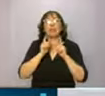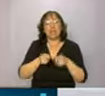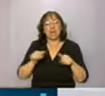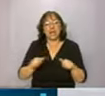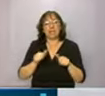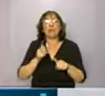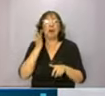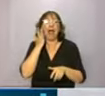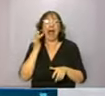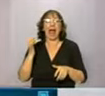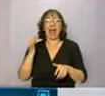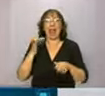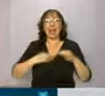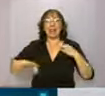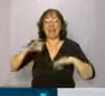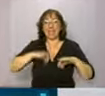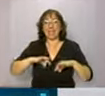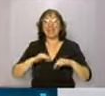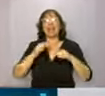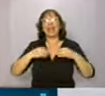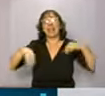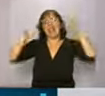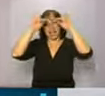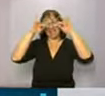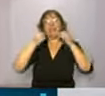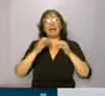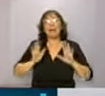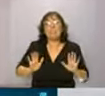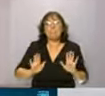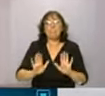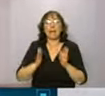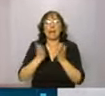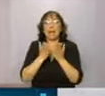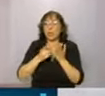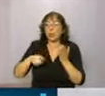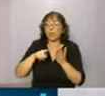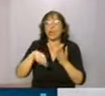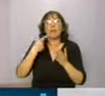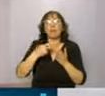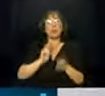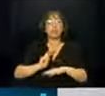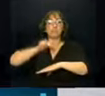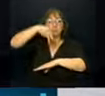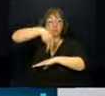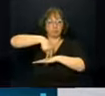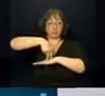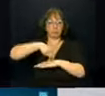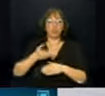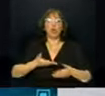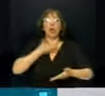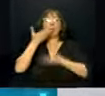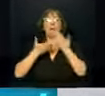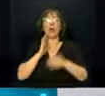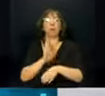arte escénico, expresión corporal, danza, para preparar a los estudiantes que luego tengan que subir al escenario. Ópera significa